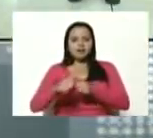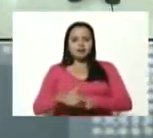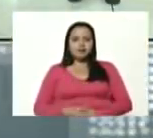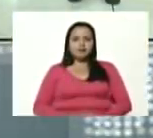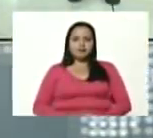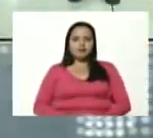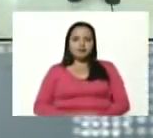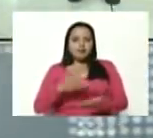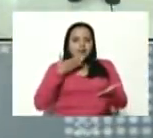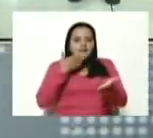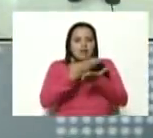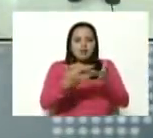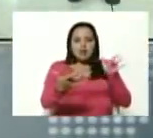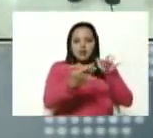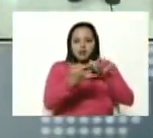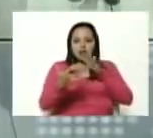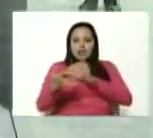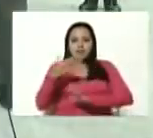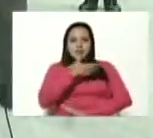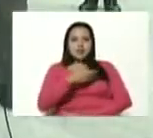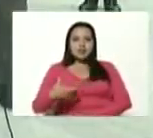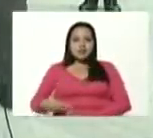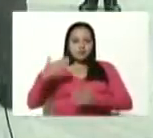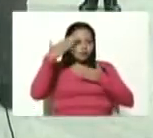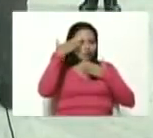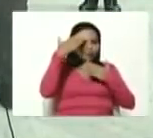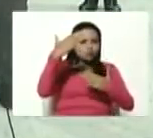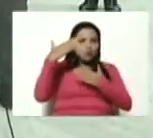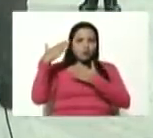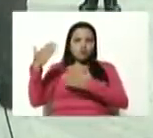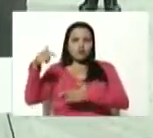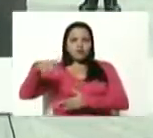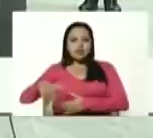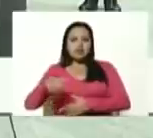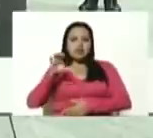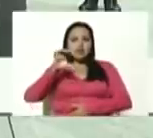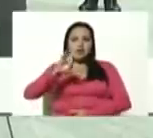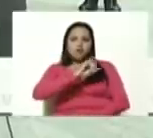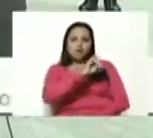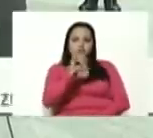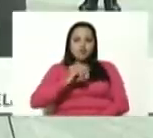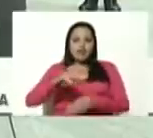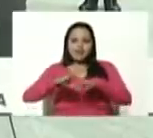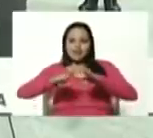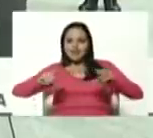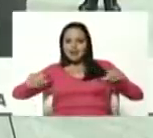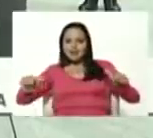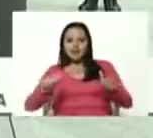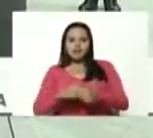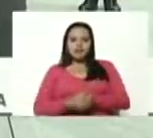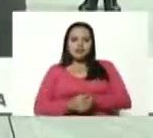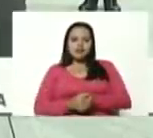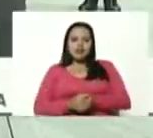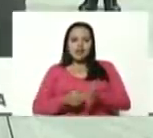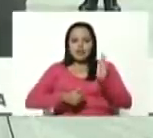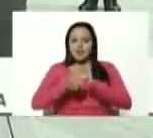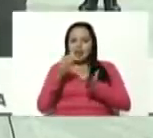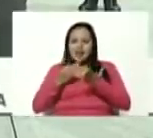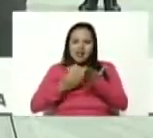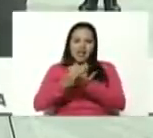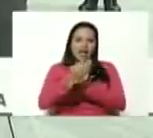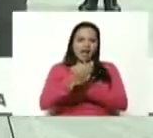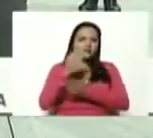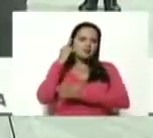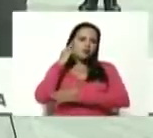Gracias por el pase, presidente. Un gran saludo desde el estado Zulia, la tierra del más leal al libertador,